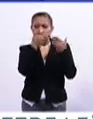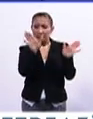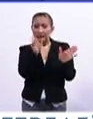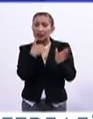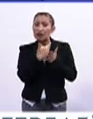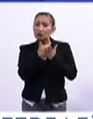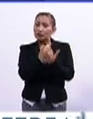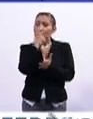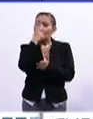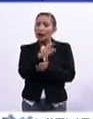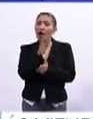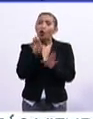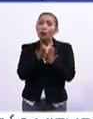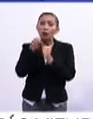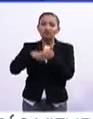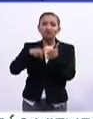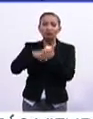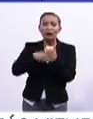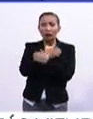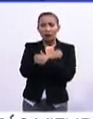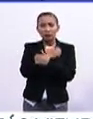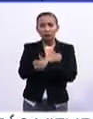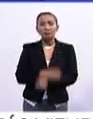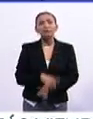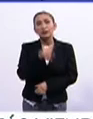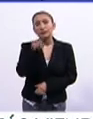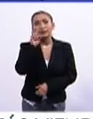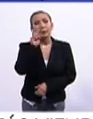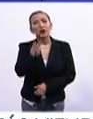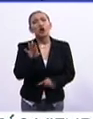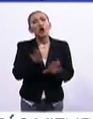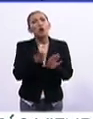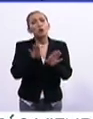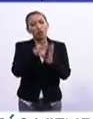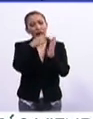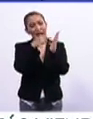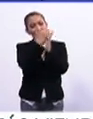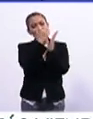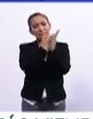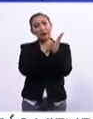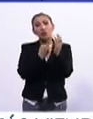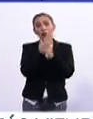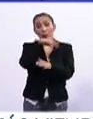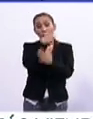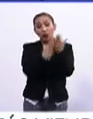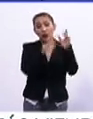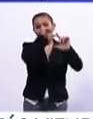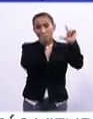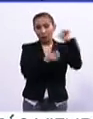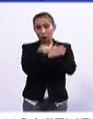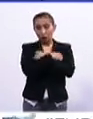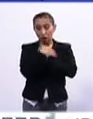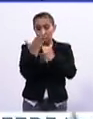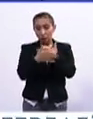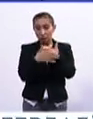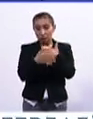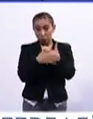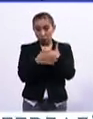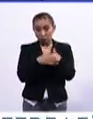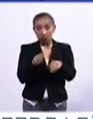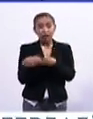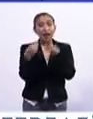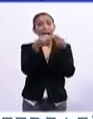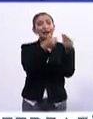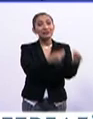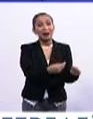guía para dónde ir mejorando la educación. Y vamos a ver cómo se establecen los lineamientos para el nuevo Plan Nacional de Educación que se estará